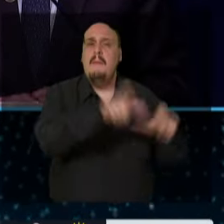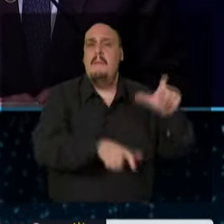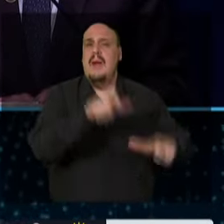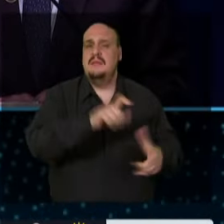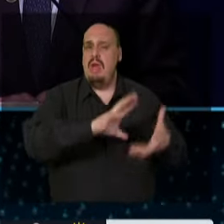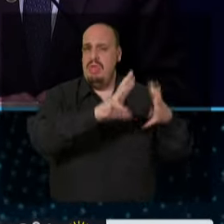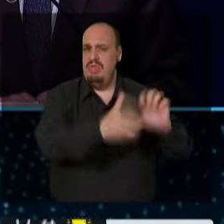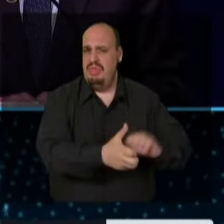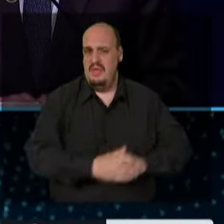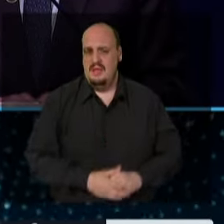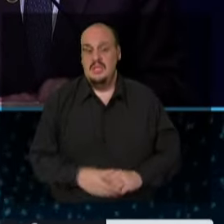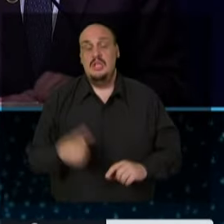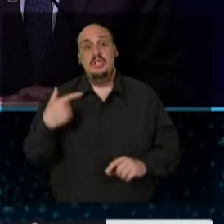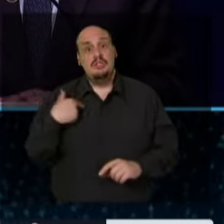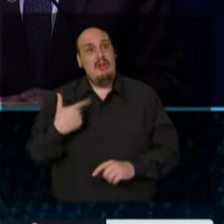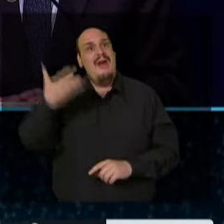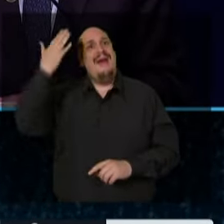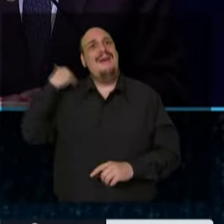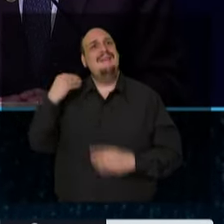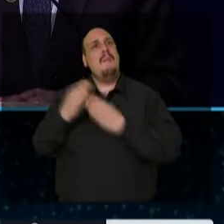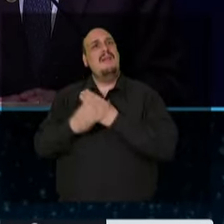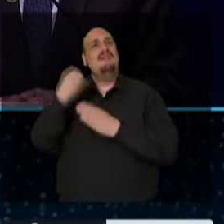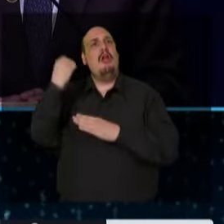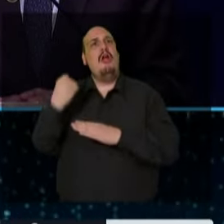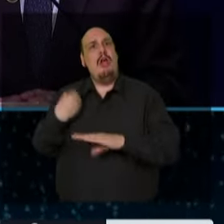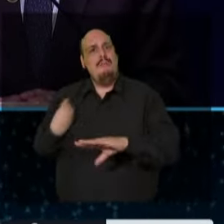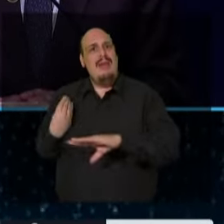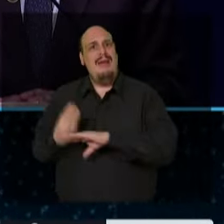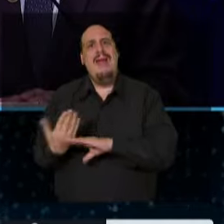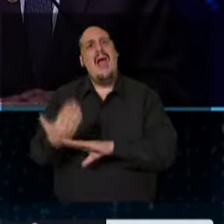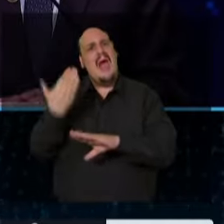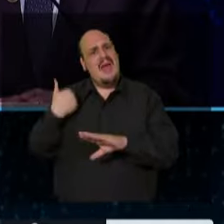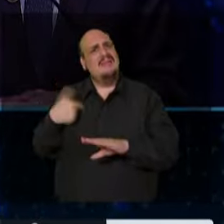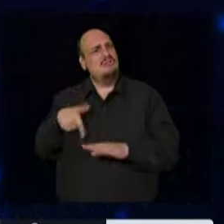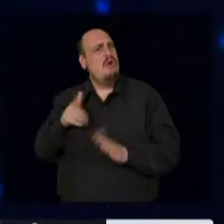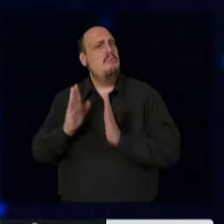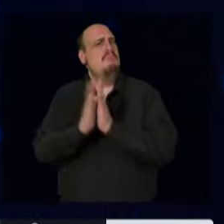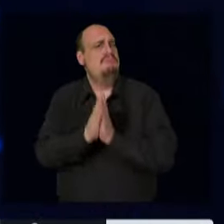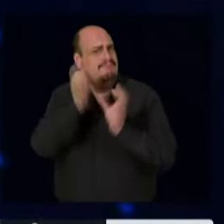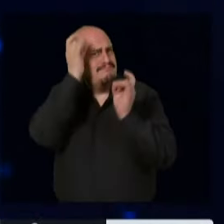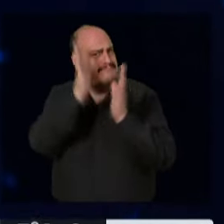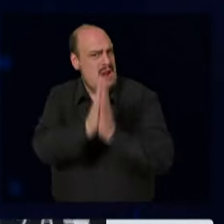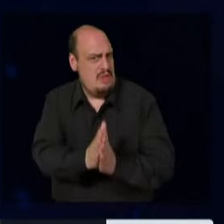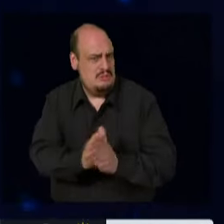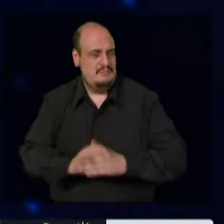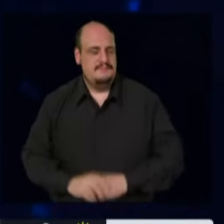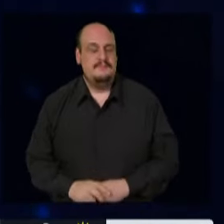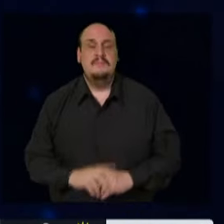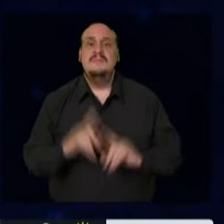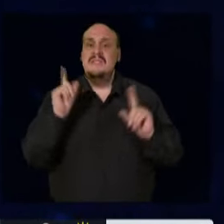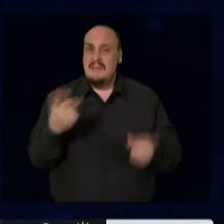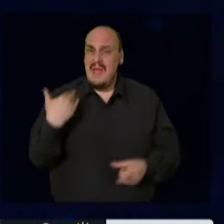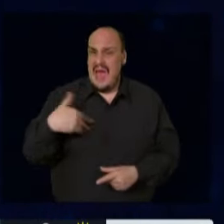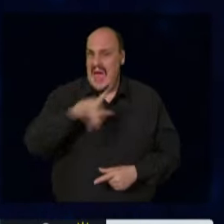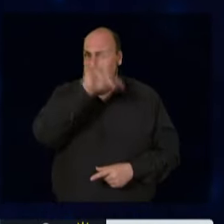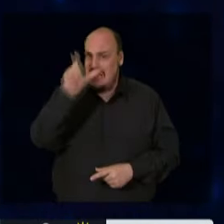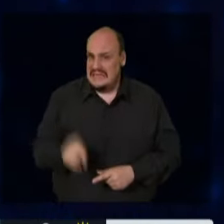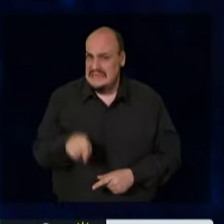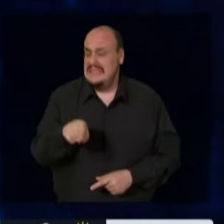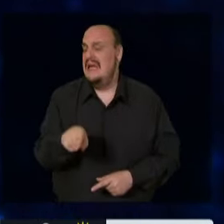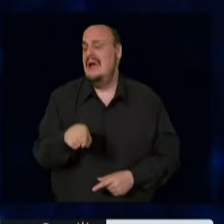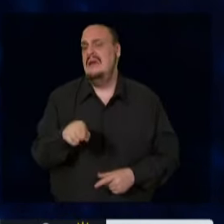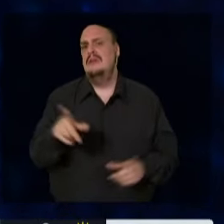parte hasta asumir como ministro de Economía, pido disculpas. Tengo claro además que Argentina tiene una enorme